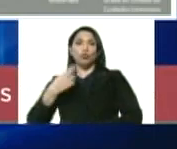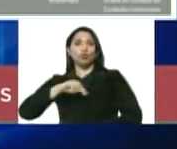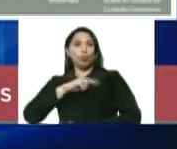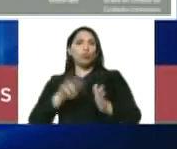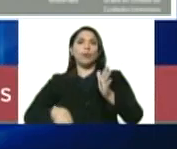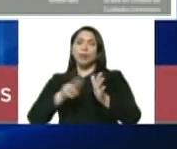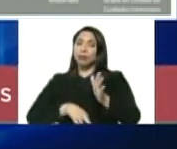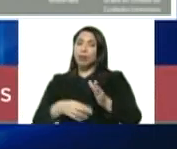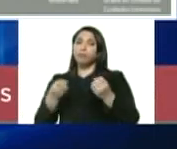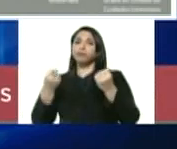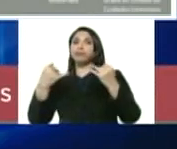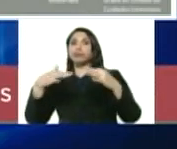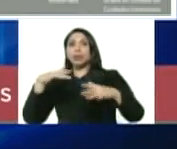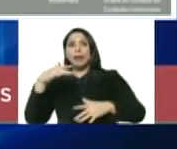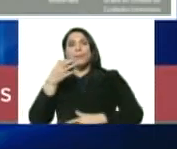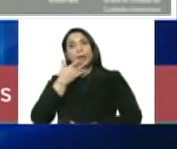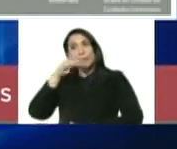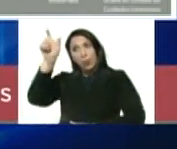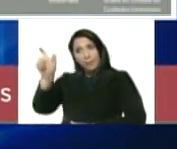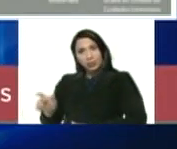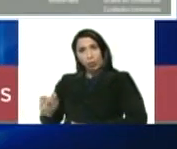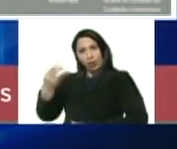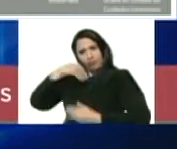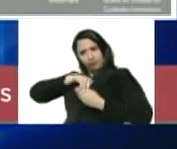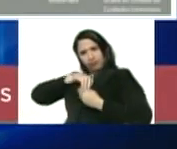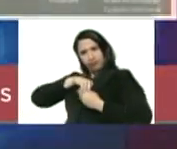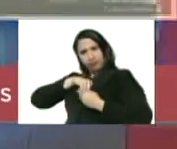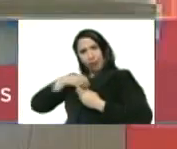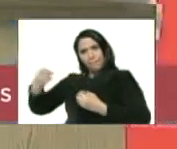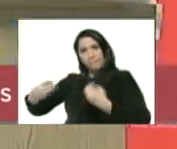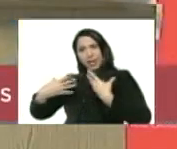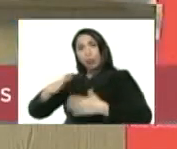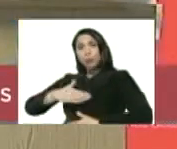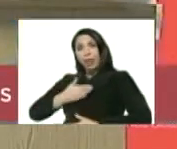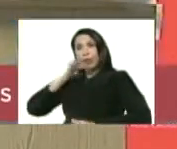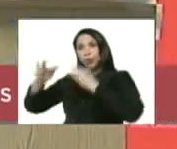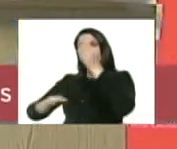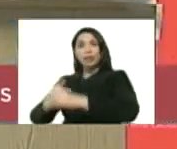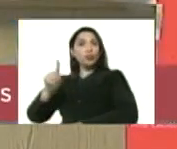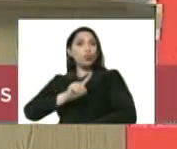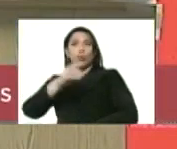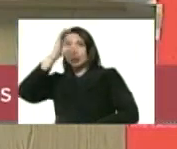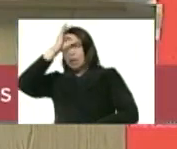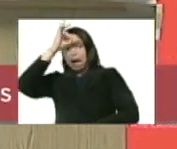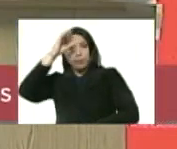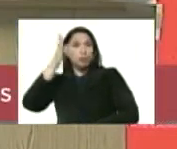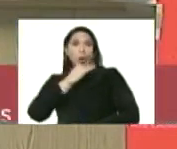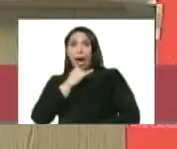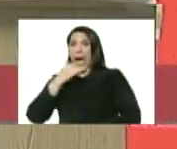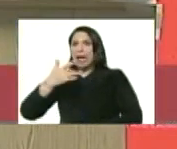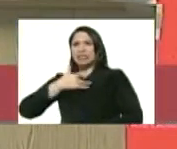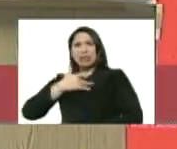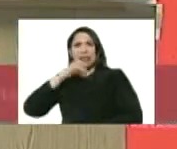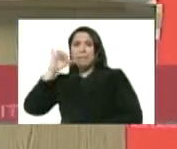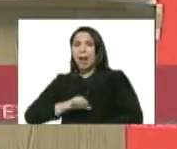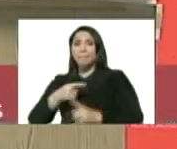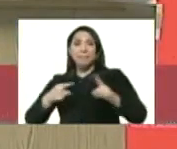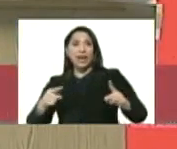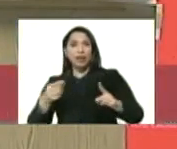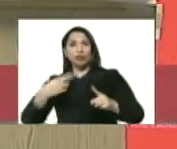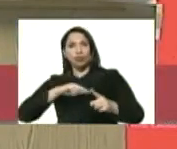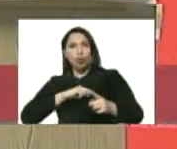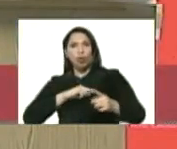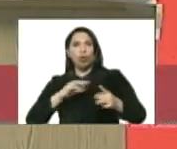muchas veces, es que siendo portador del virus puede contagiar porque no lo sabe, no ha manifestado síntomas. De allí enlazamos